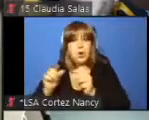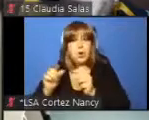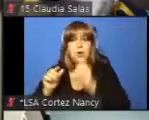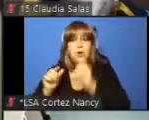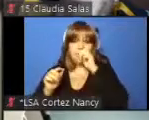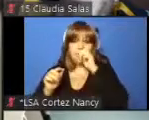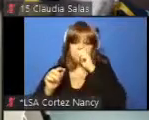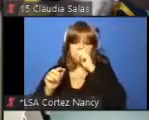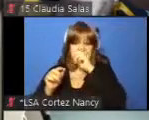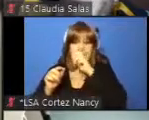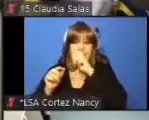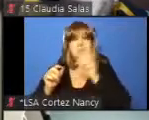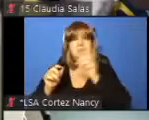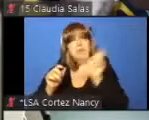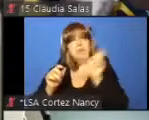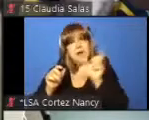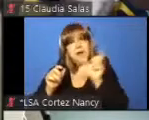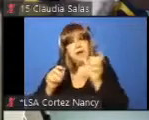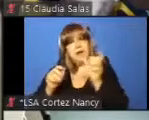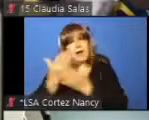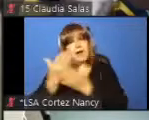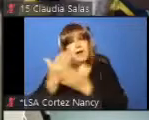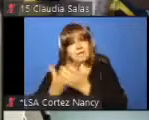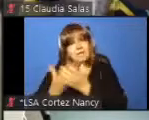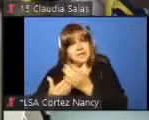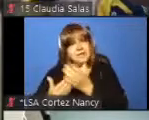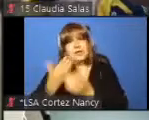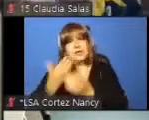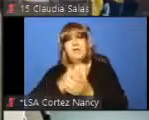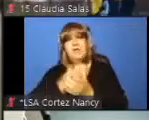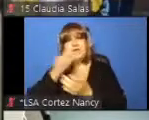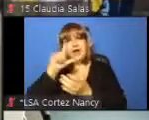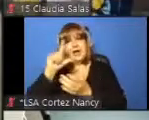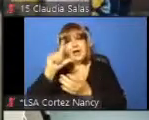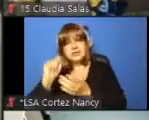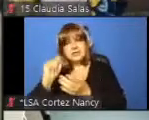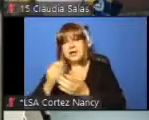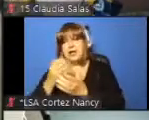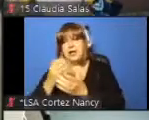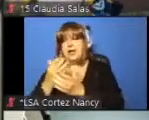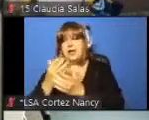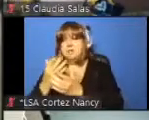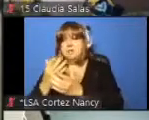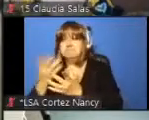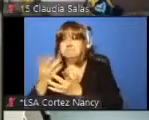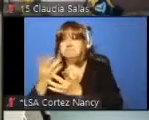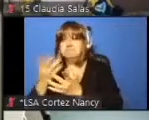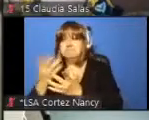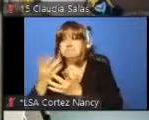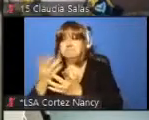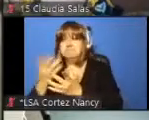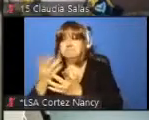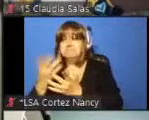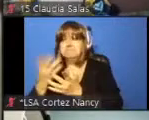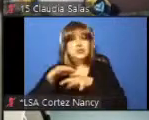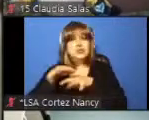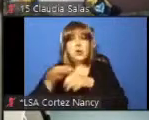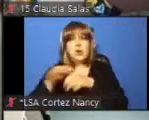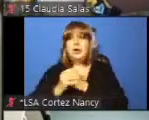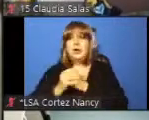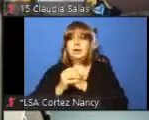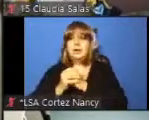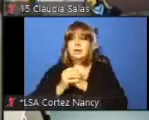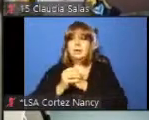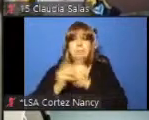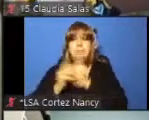lejos de reflejar lo que vive lo que se siente en los barrios lo que se siente siendo joven o lo